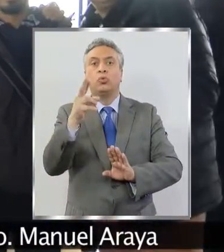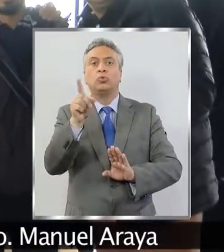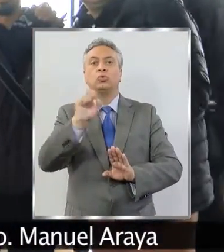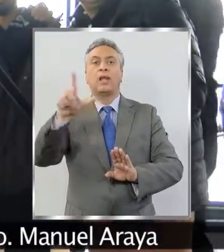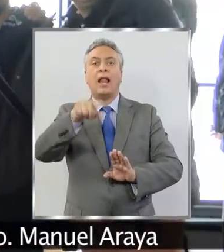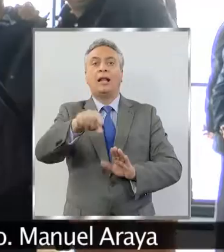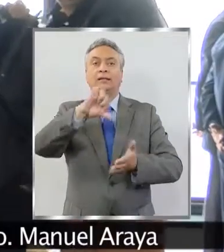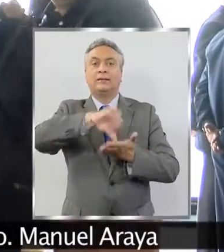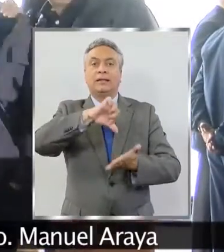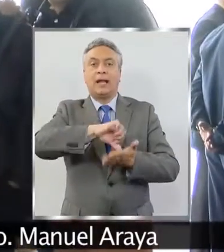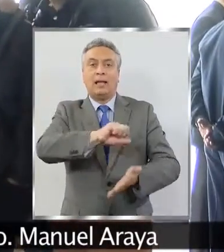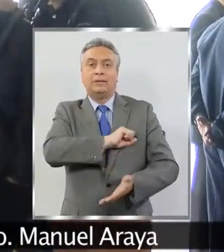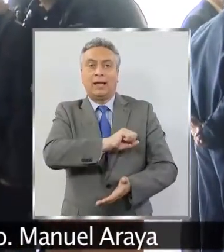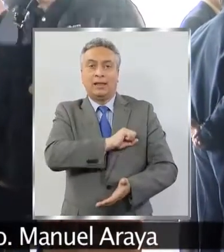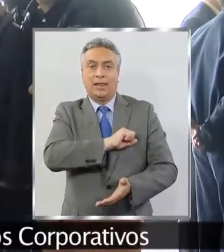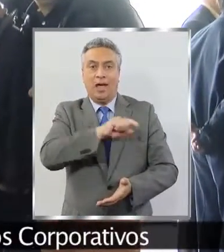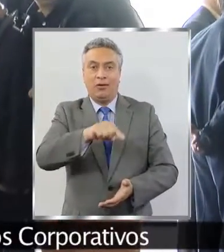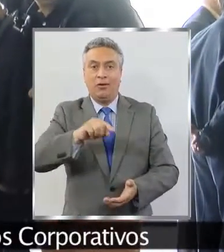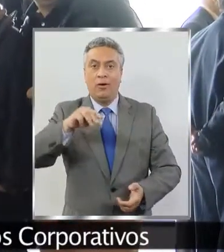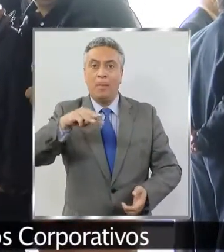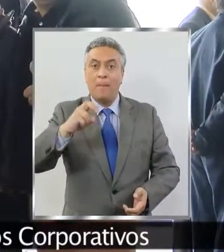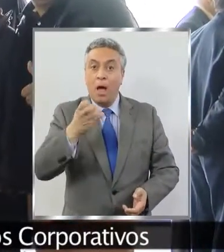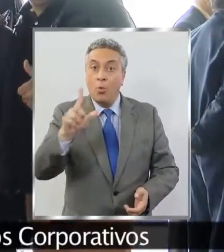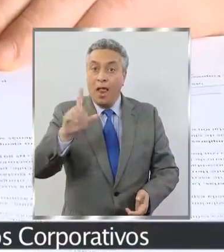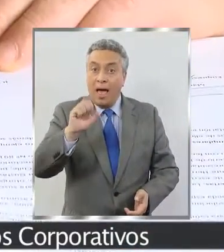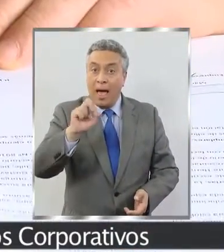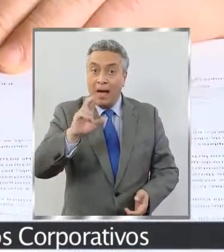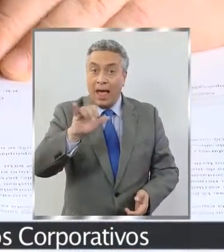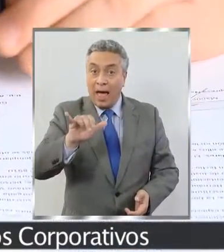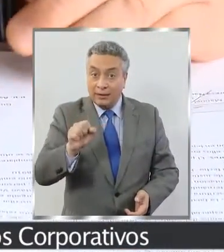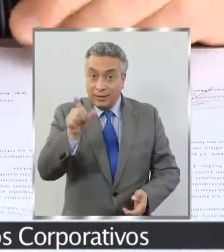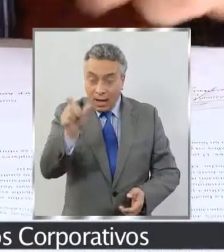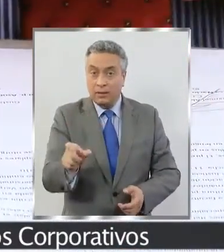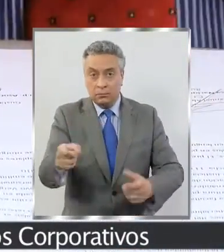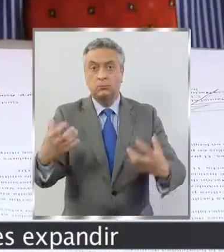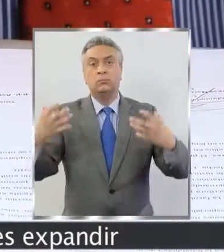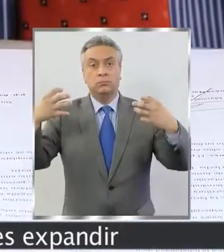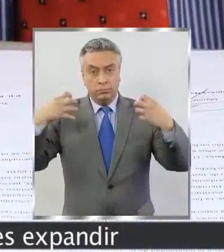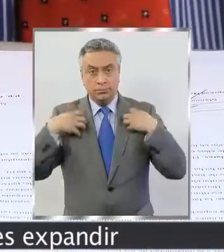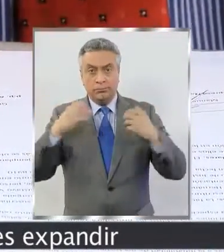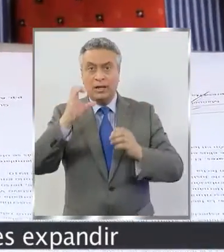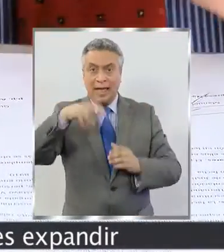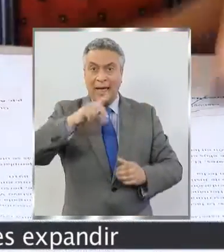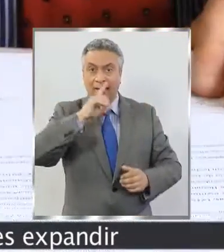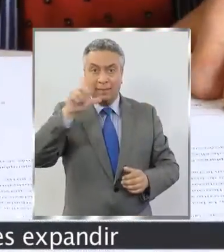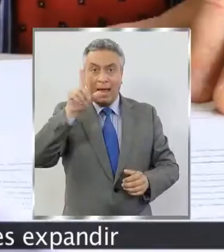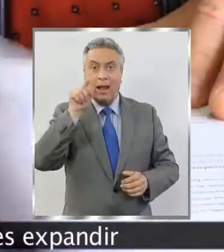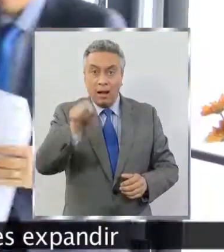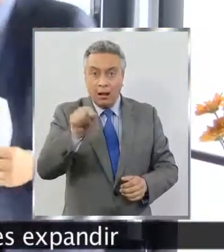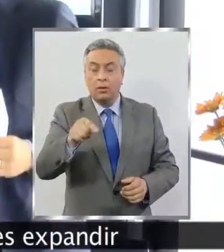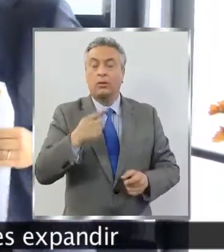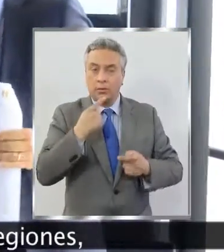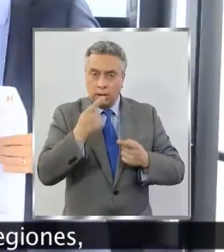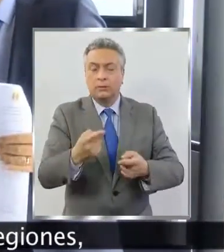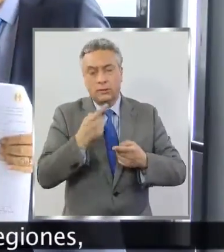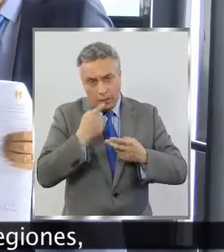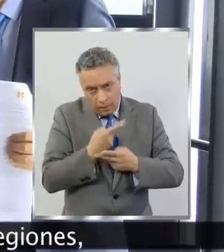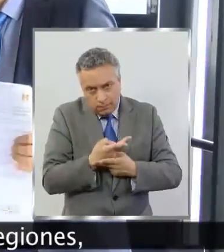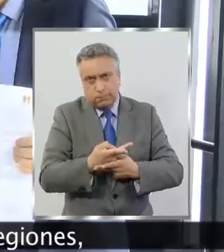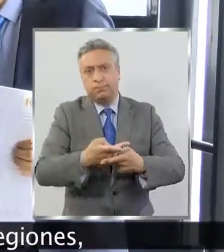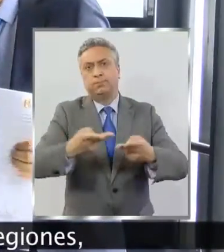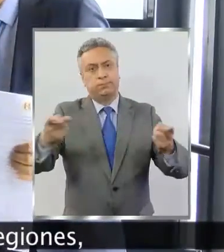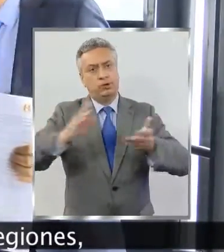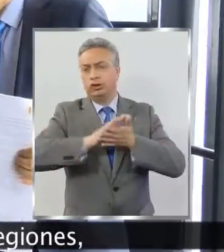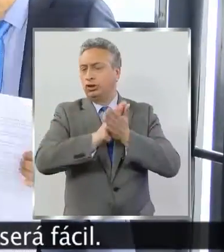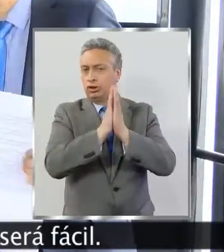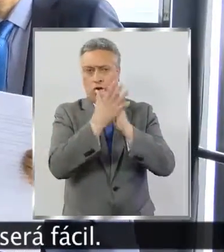de Santiago. Manuel Araya, gerente de regulación y asuntos corporativos de Entel, dice que la meta es expandir la iniciativa a todas